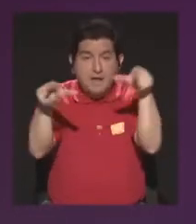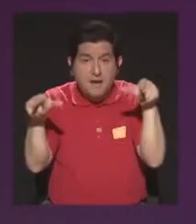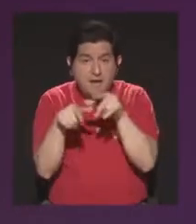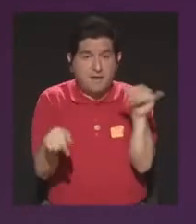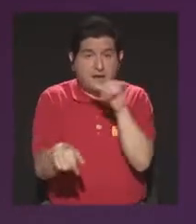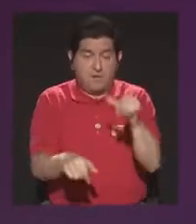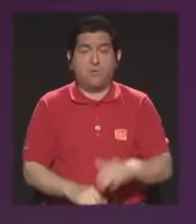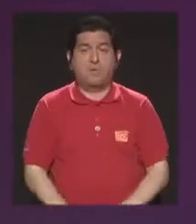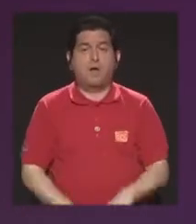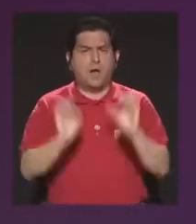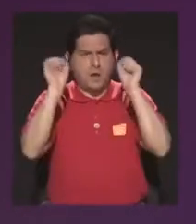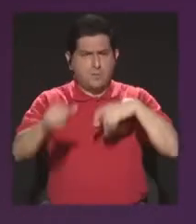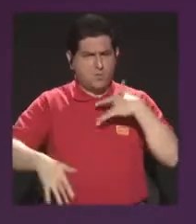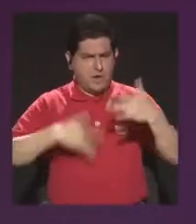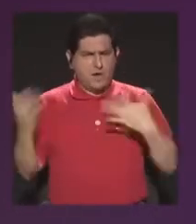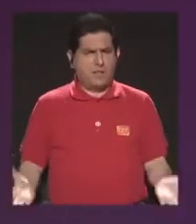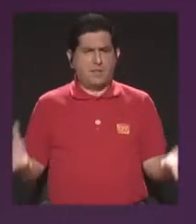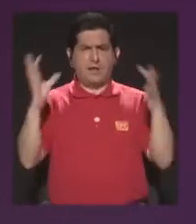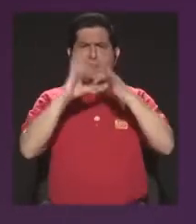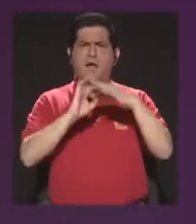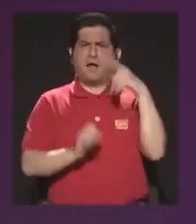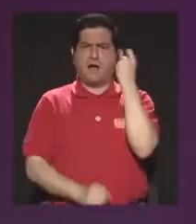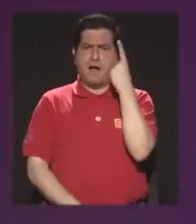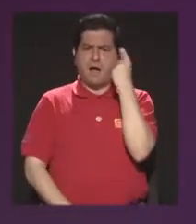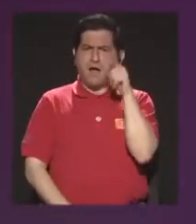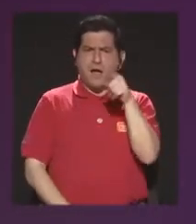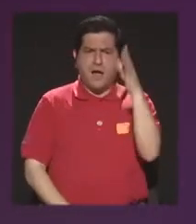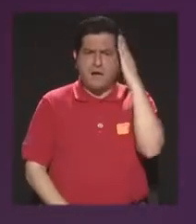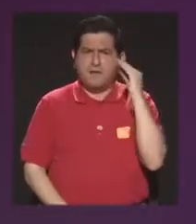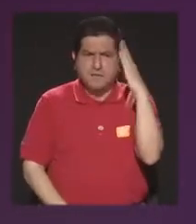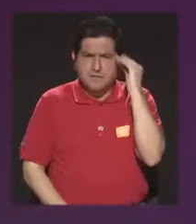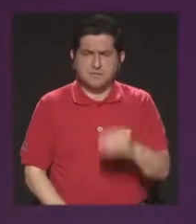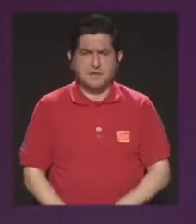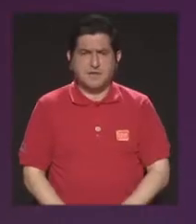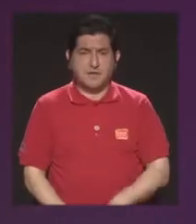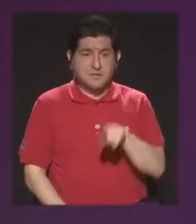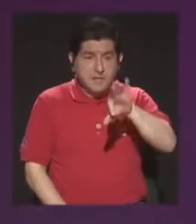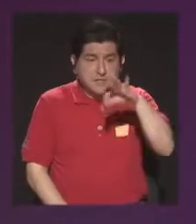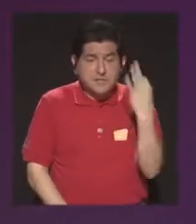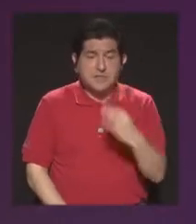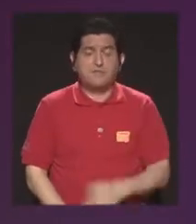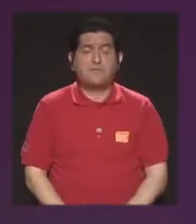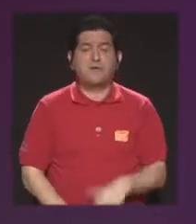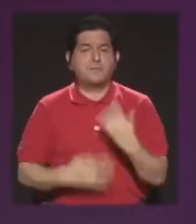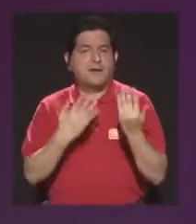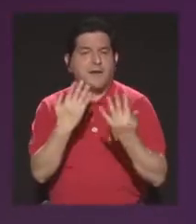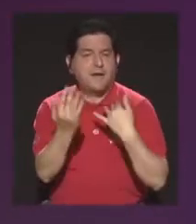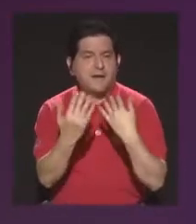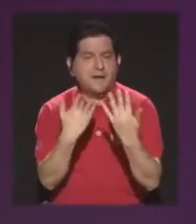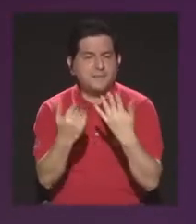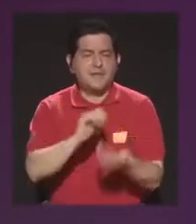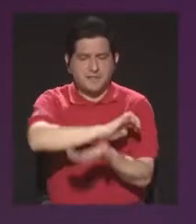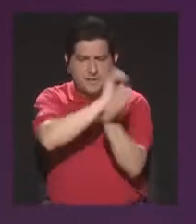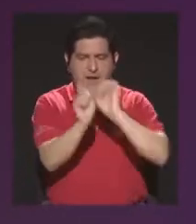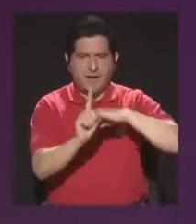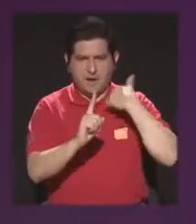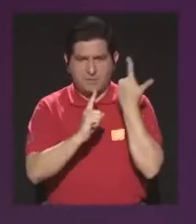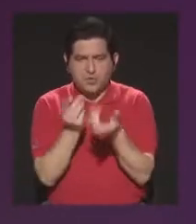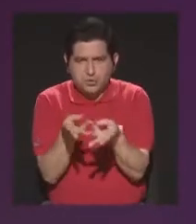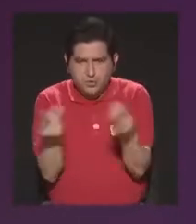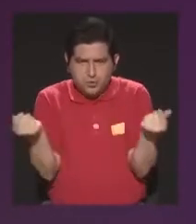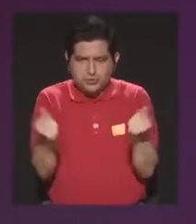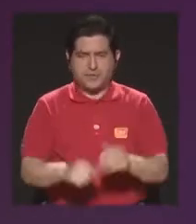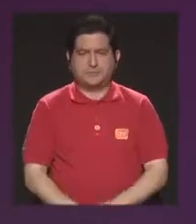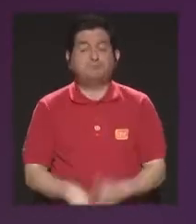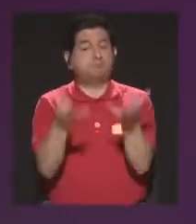ejemplo, pueda sentirse relacionado, pueda entender qué es lo que estás viviendo y así es como vamos generando esta empatía que va generando el cambio social.